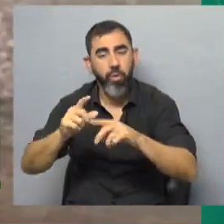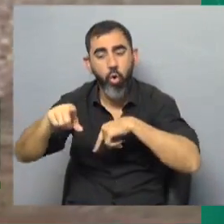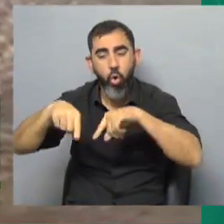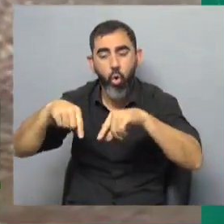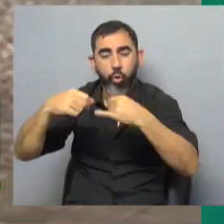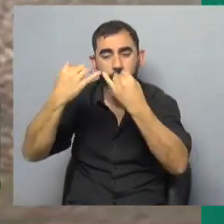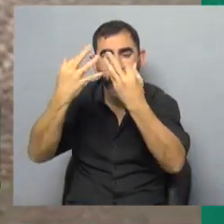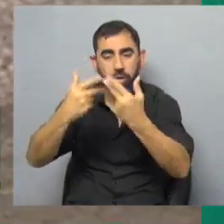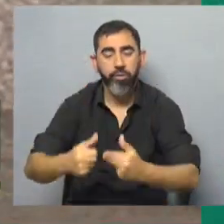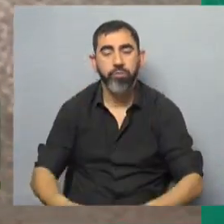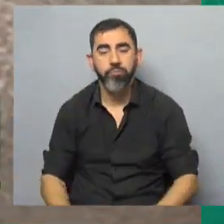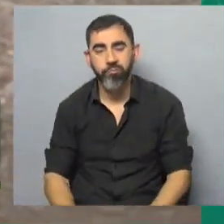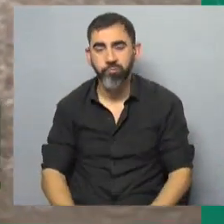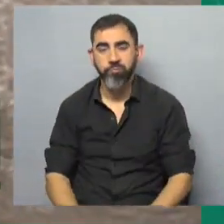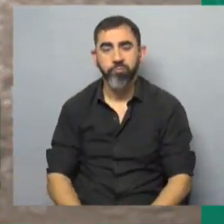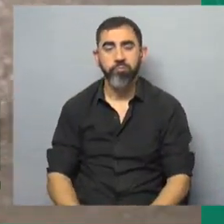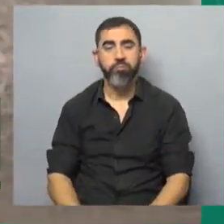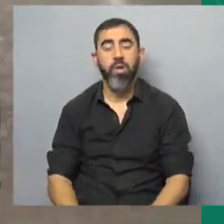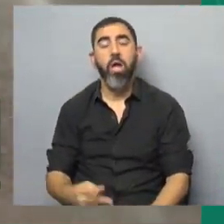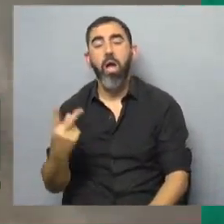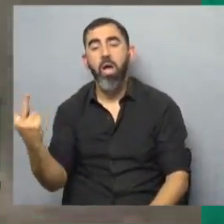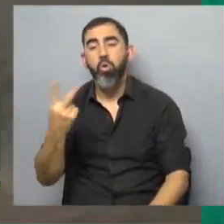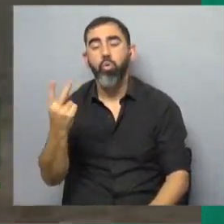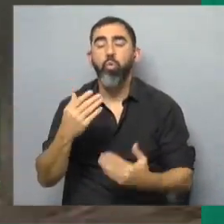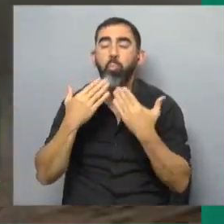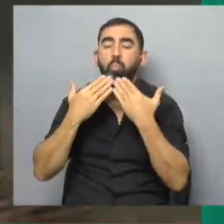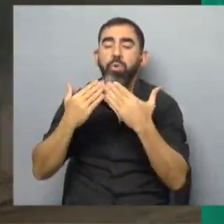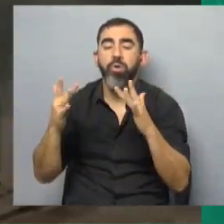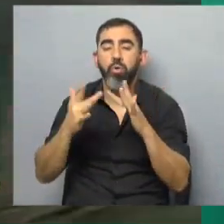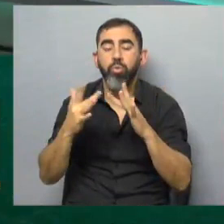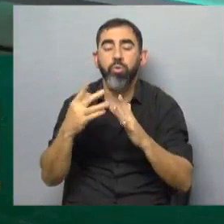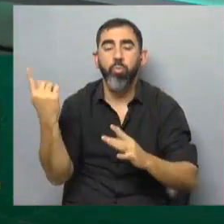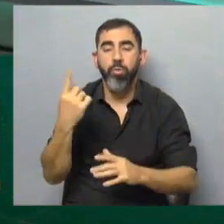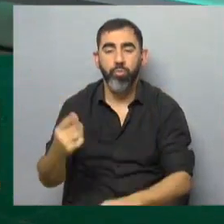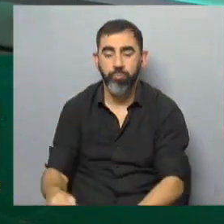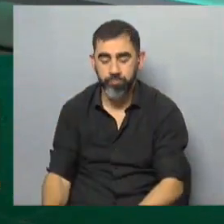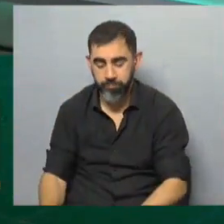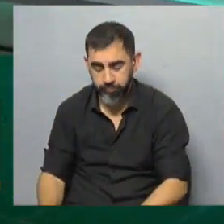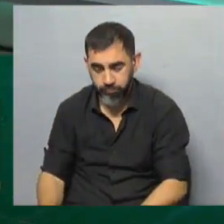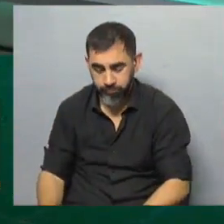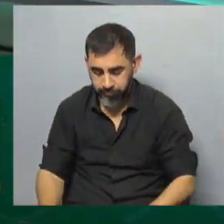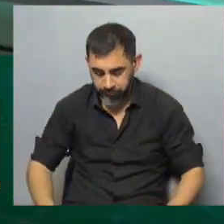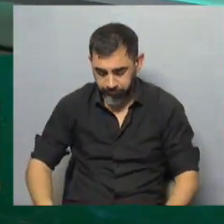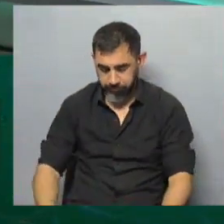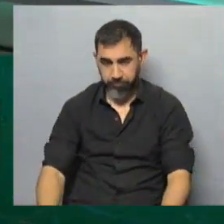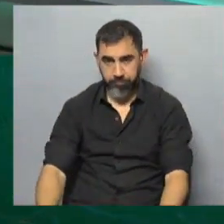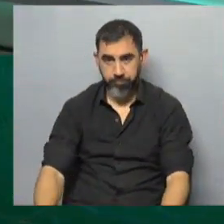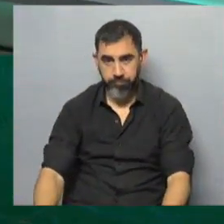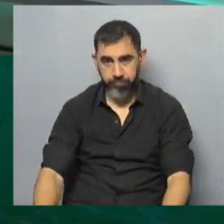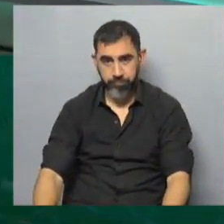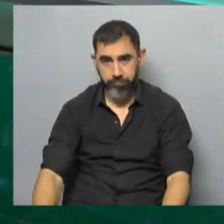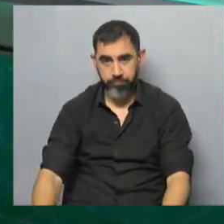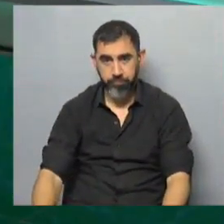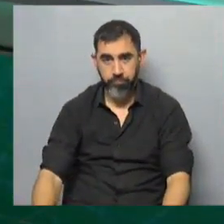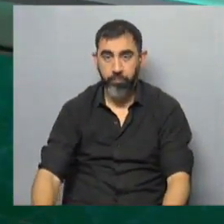logística. Bien, Angélica Badel, Raúl Torres, les queremos agradecer estos minutos con MBD Noticias. Muchísimas gracias. Un placer, bueno, y